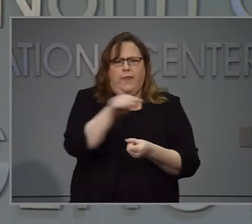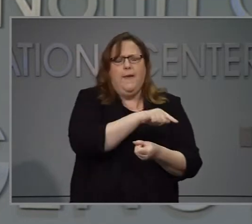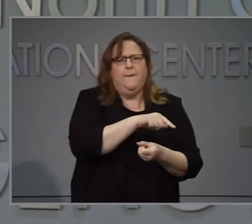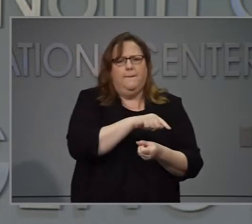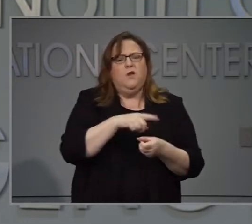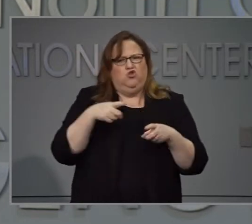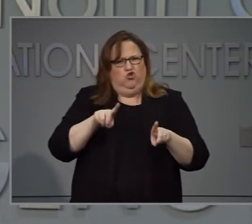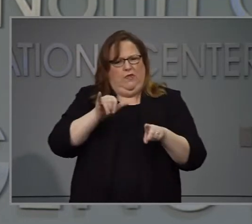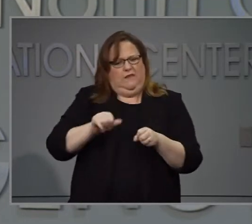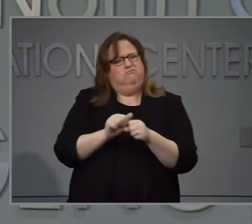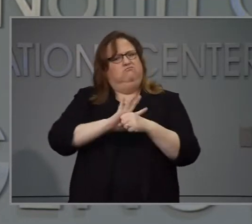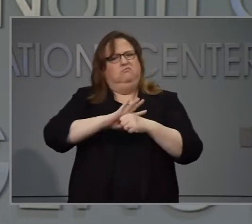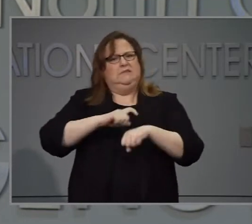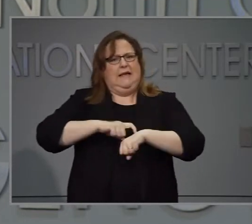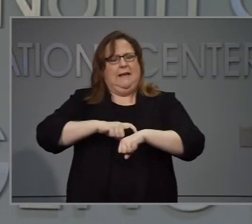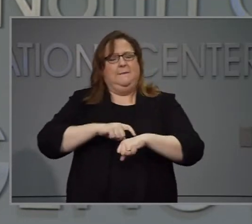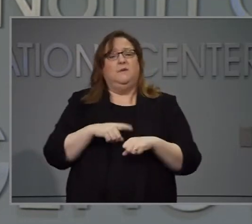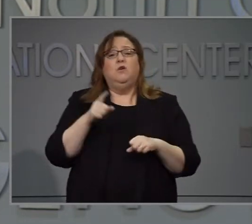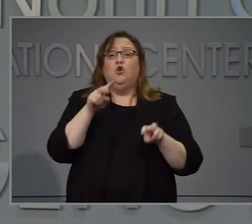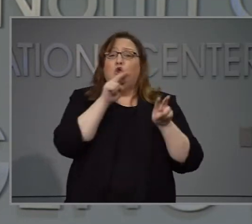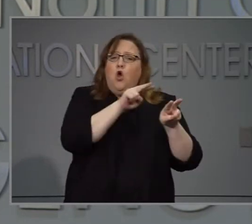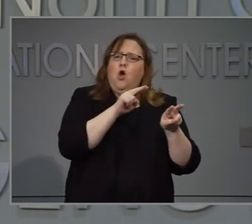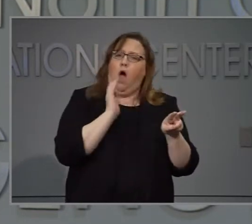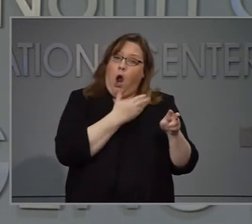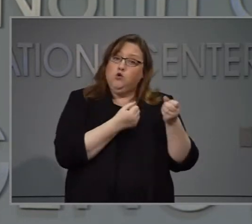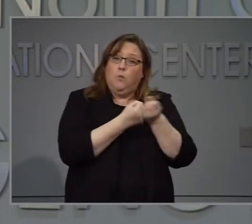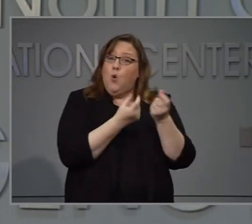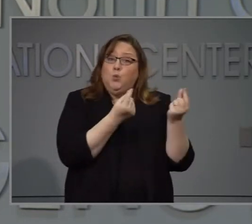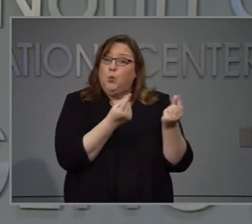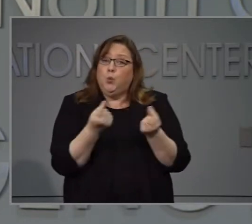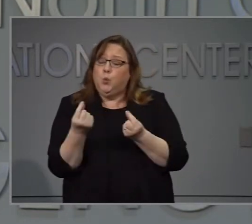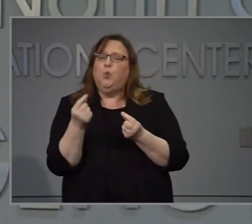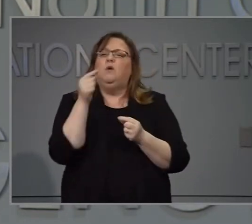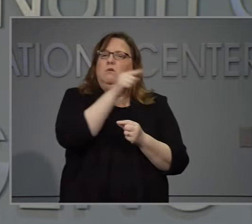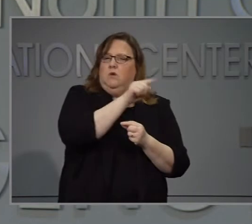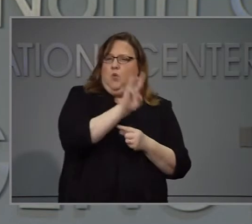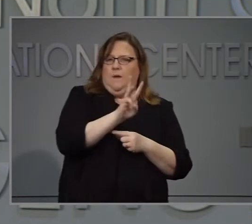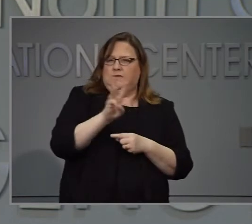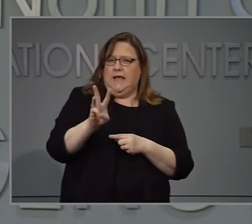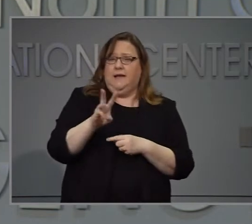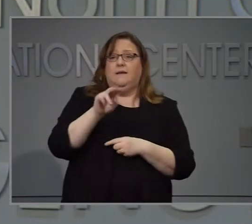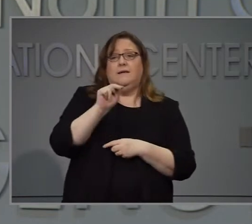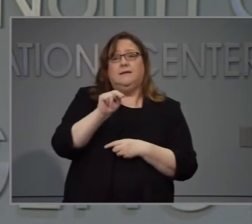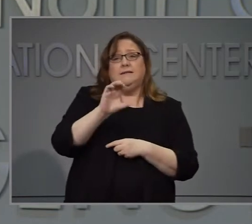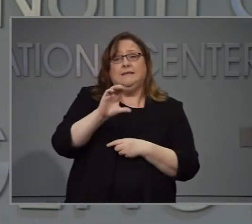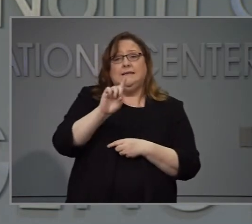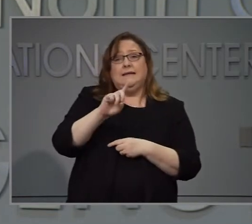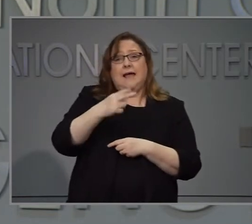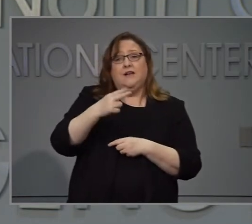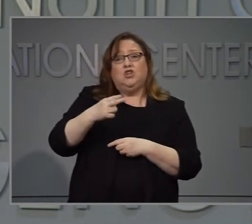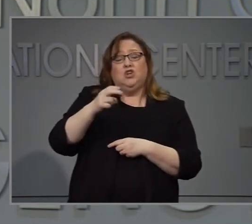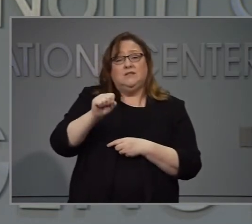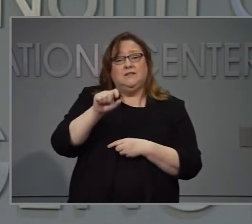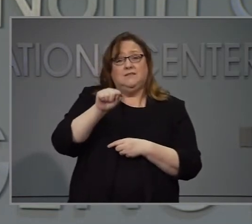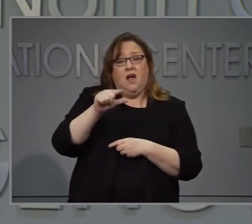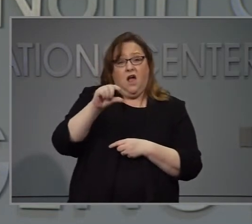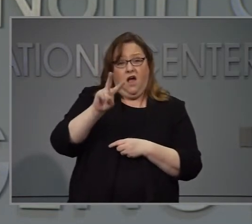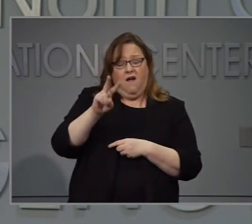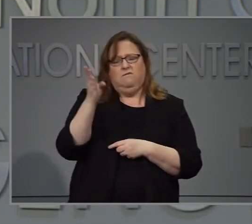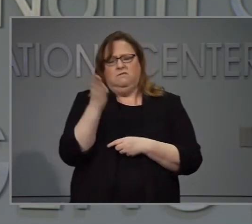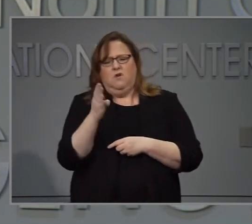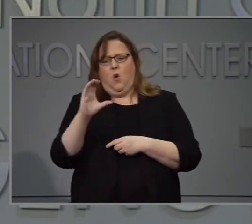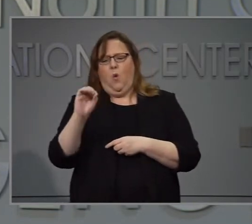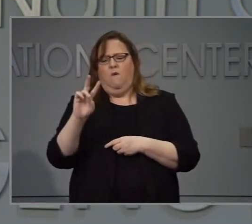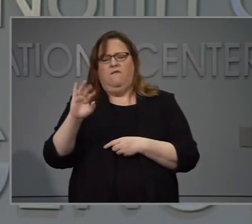de en los sistemas de respuesta a crisis capacidad del desarrollo tengan por